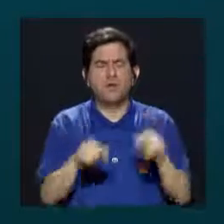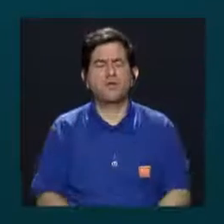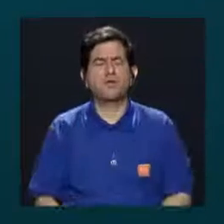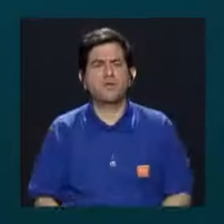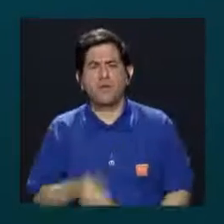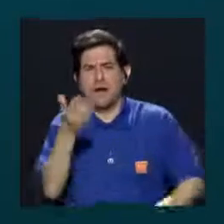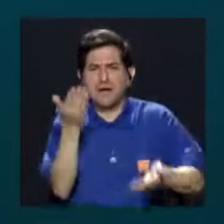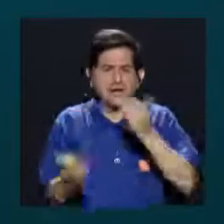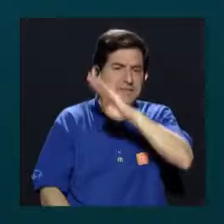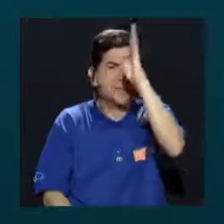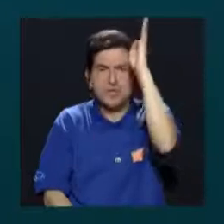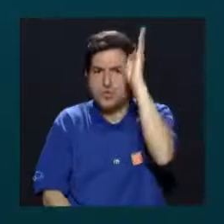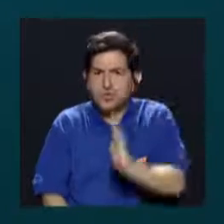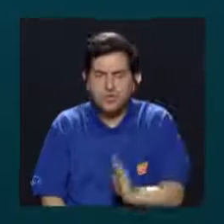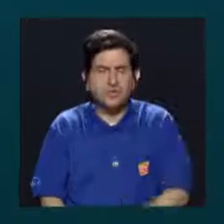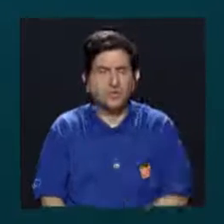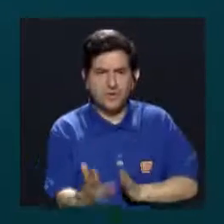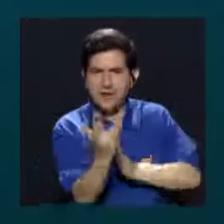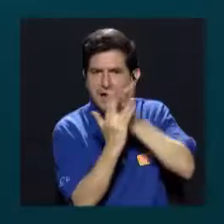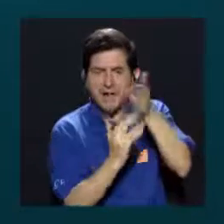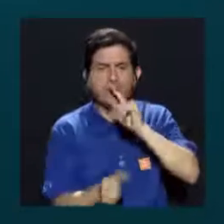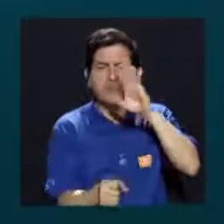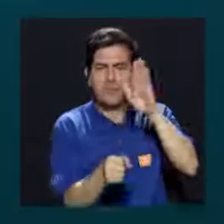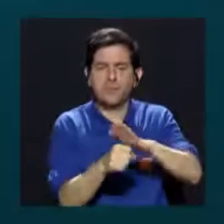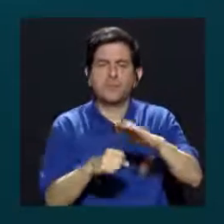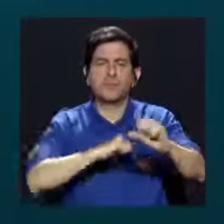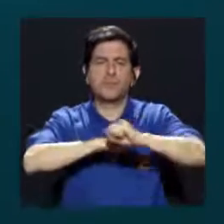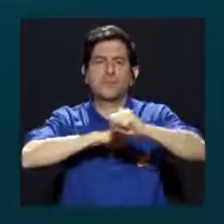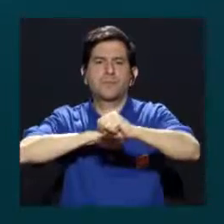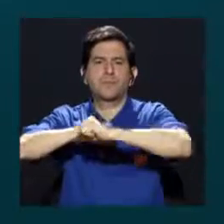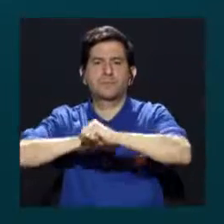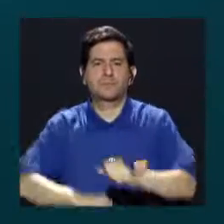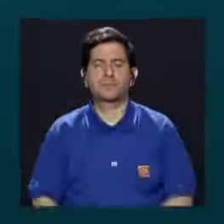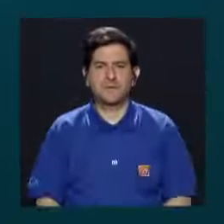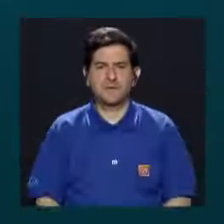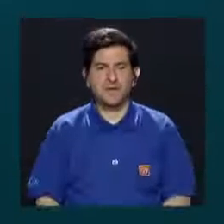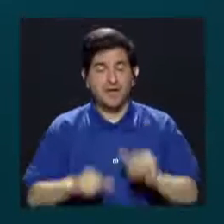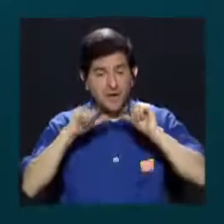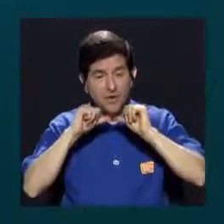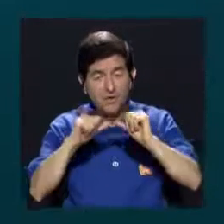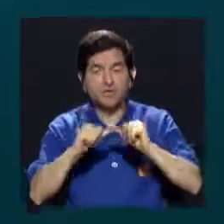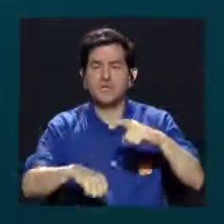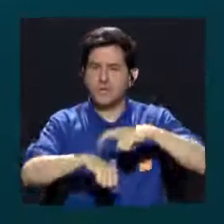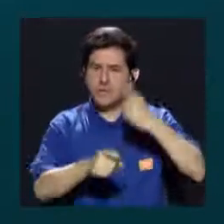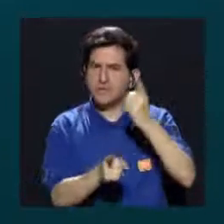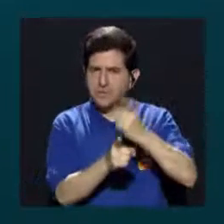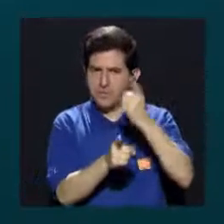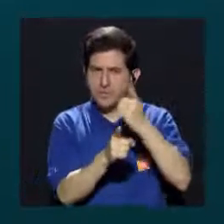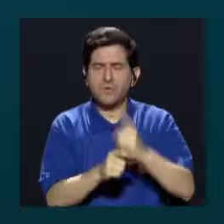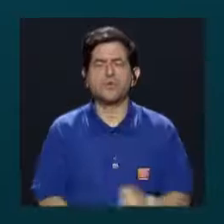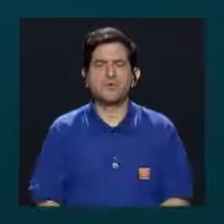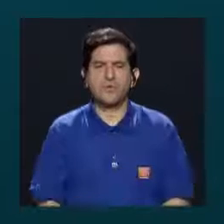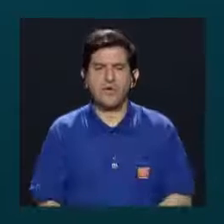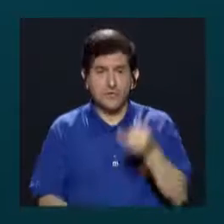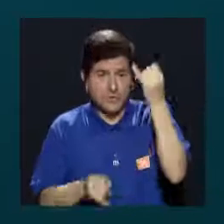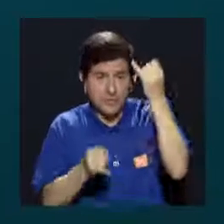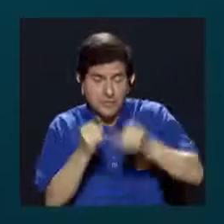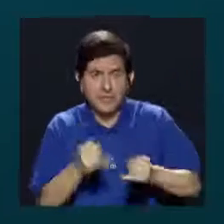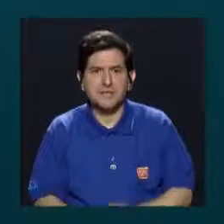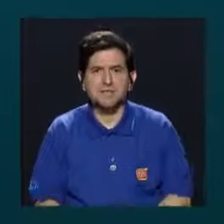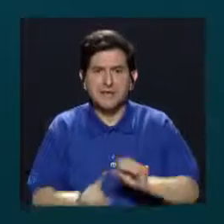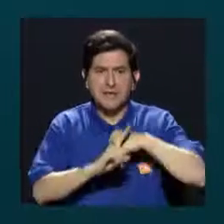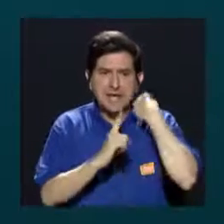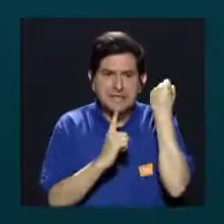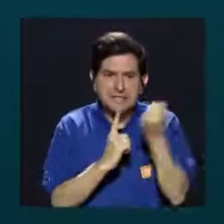geográficas donde nunca llegaron las promesas de campaña todavía estamos a tiempo para frenar el caldo de